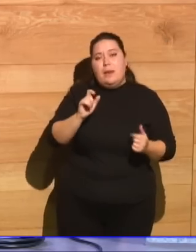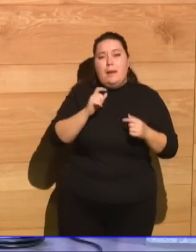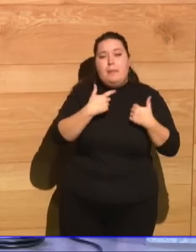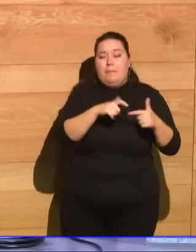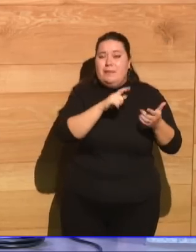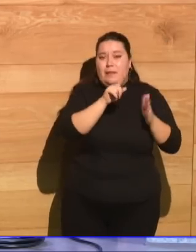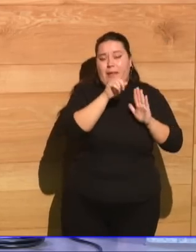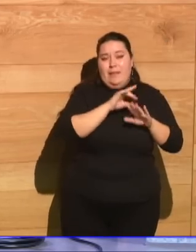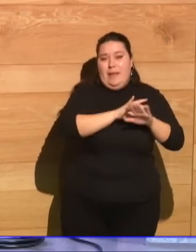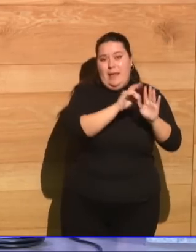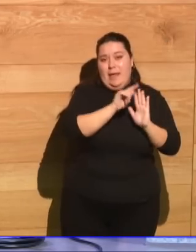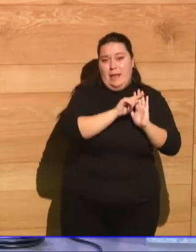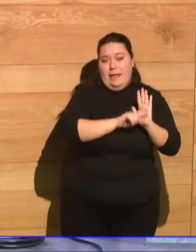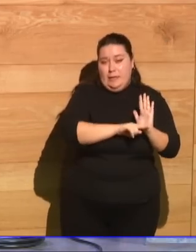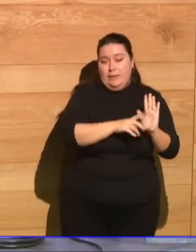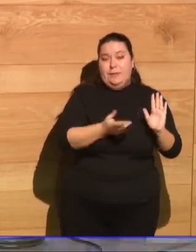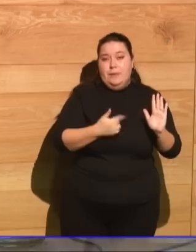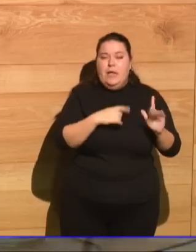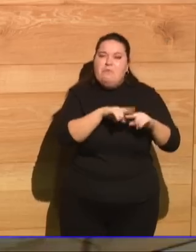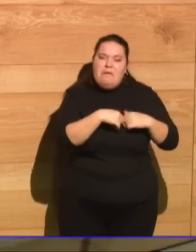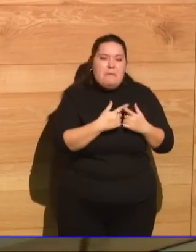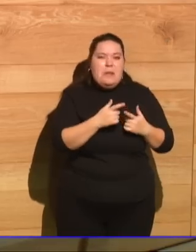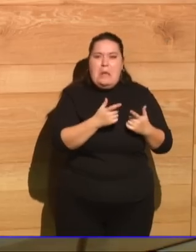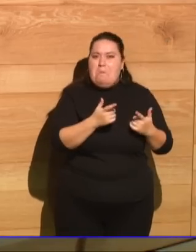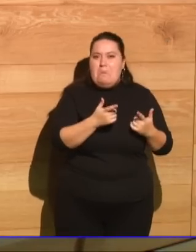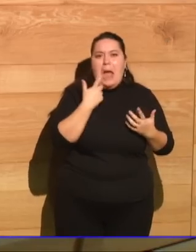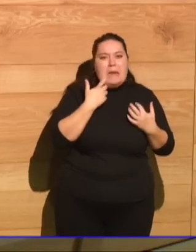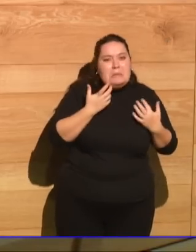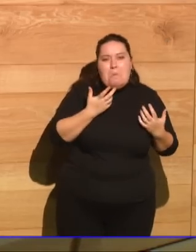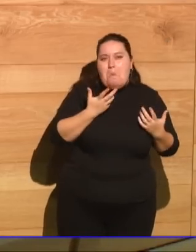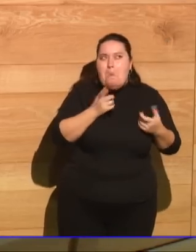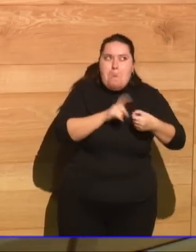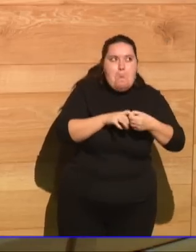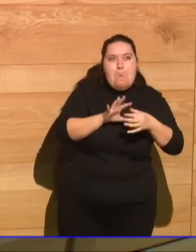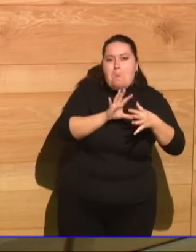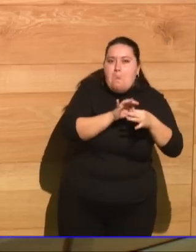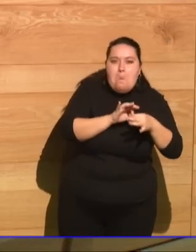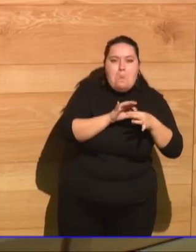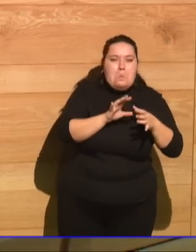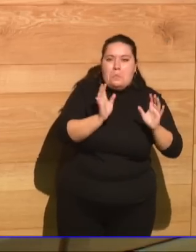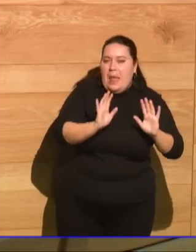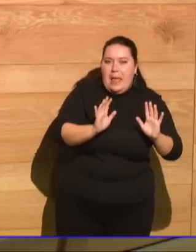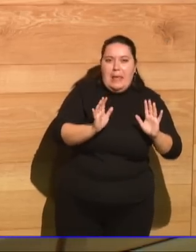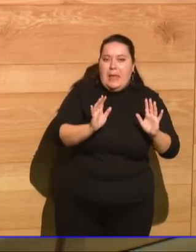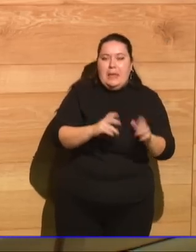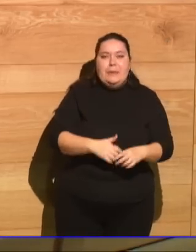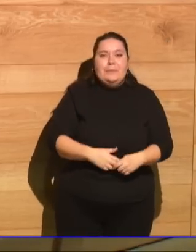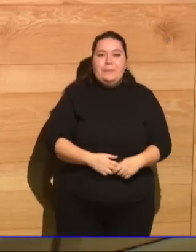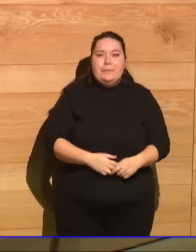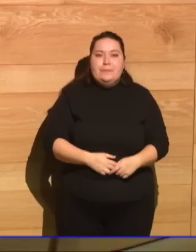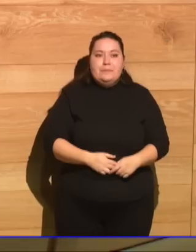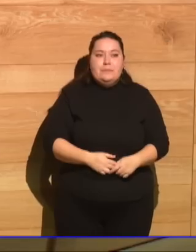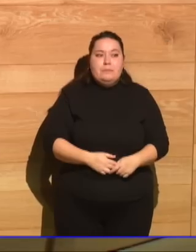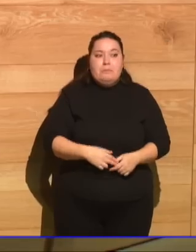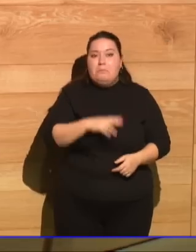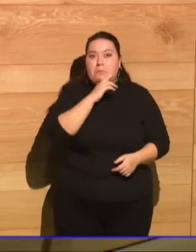Y además, él no pertenece precisamente a una familia artística que justifique esas velidades de las que hablábamos.